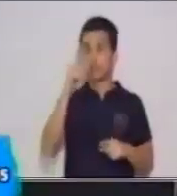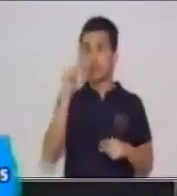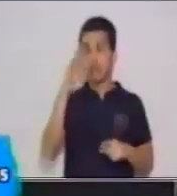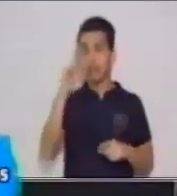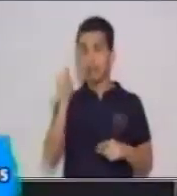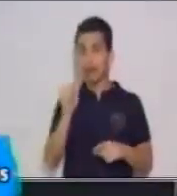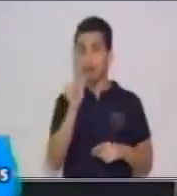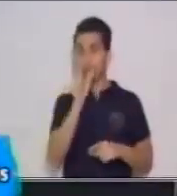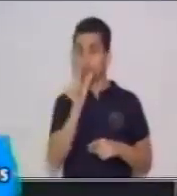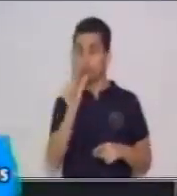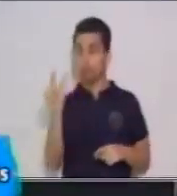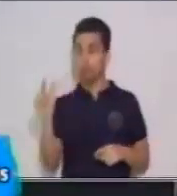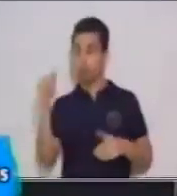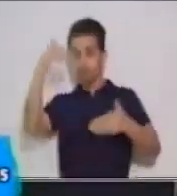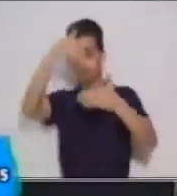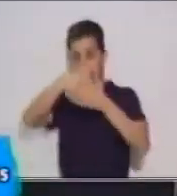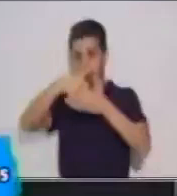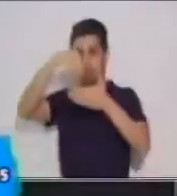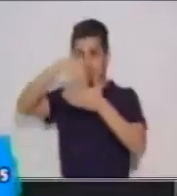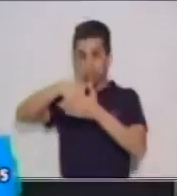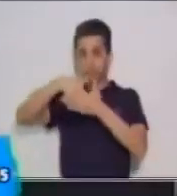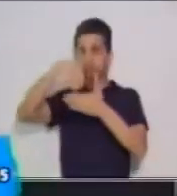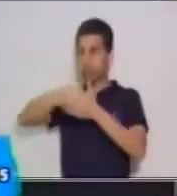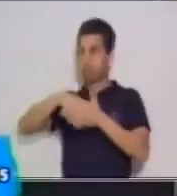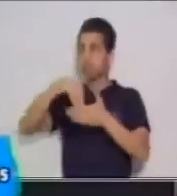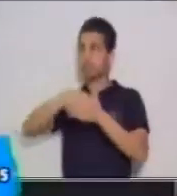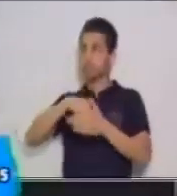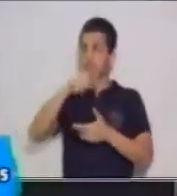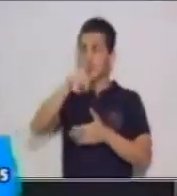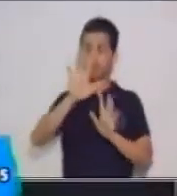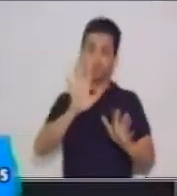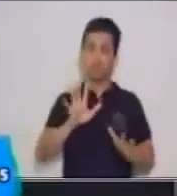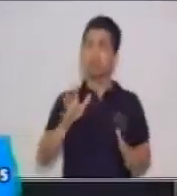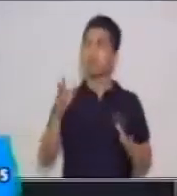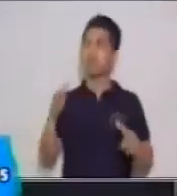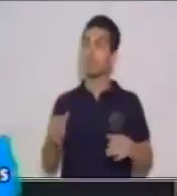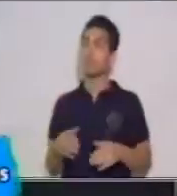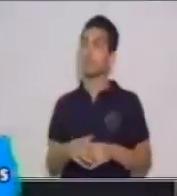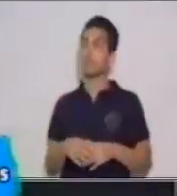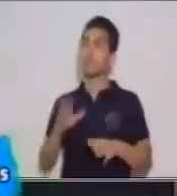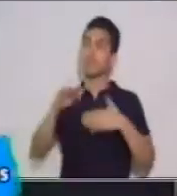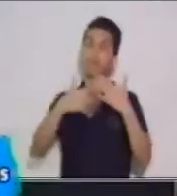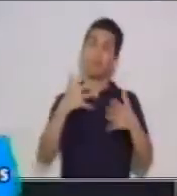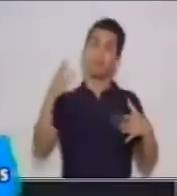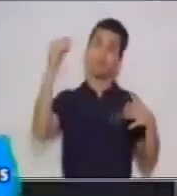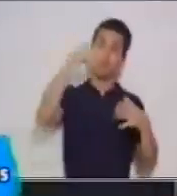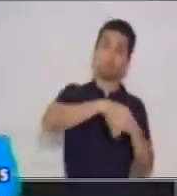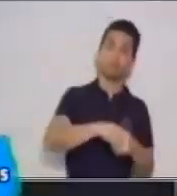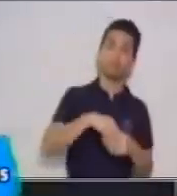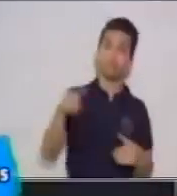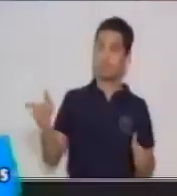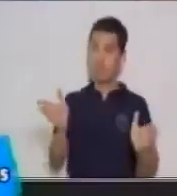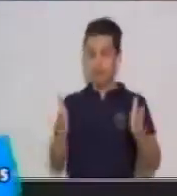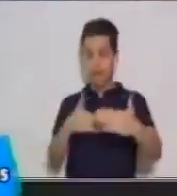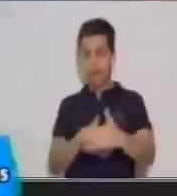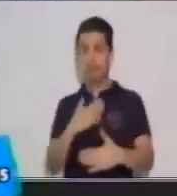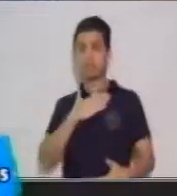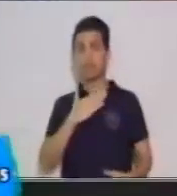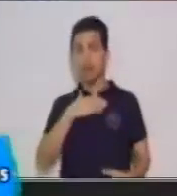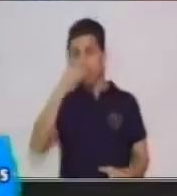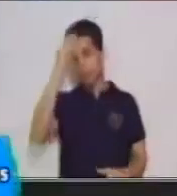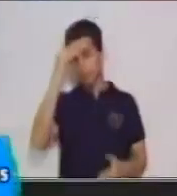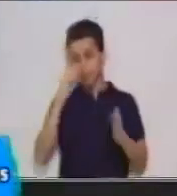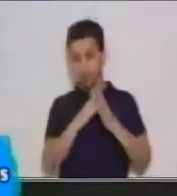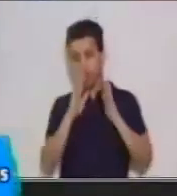que tengan sílabas cerradas. Eso lo vas a tener, lo vas a guardar en tu caja de Aprendo en Casa y